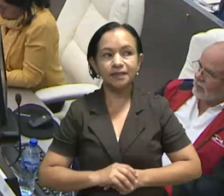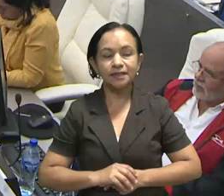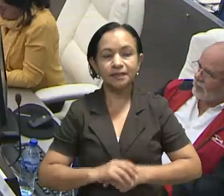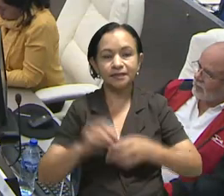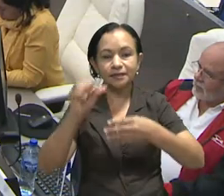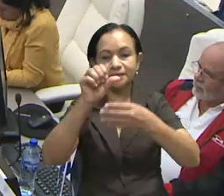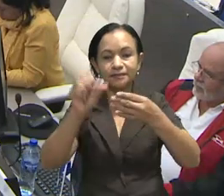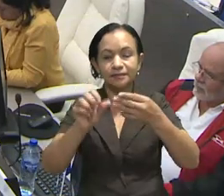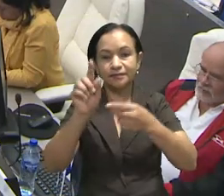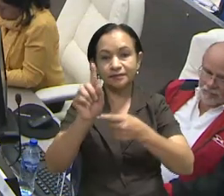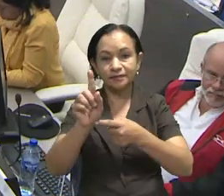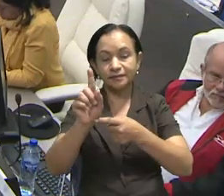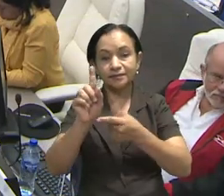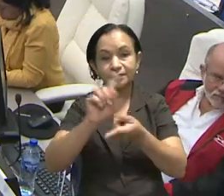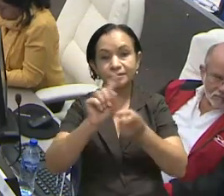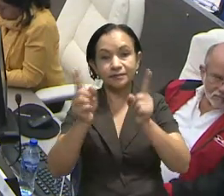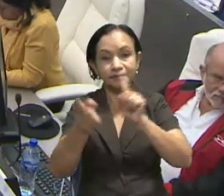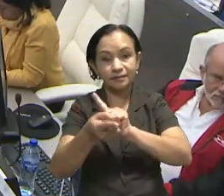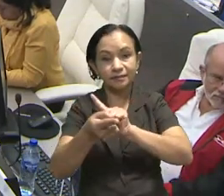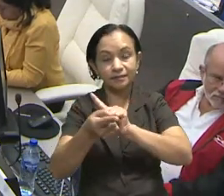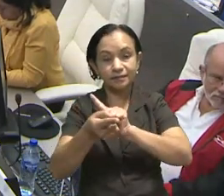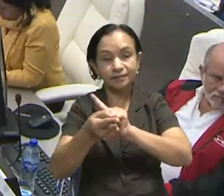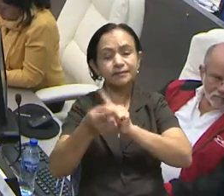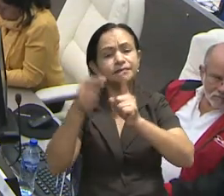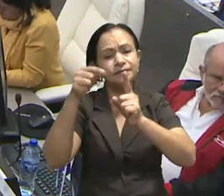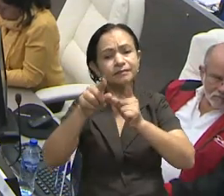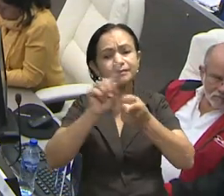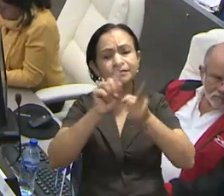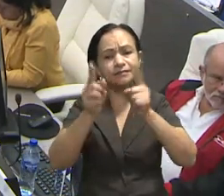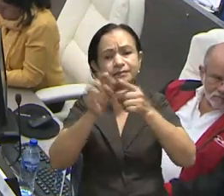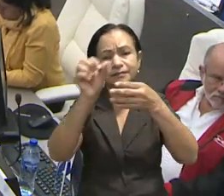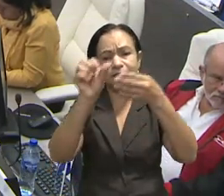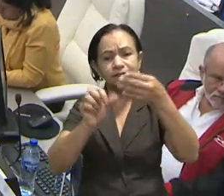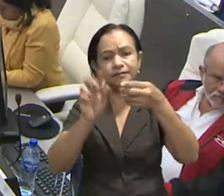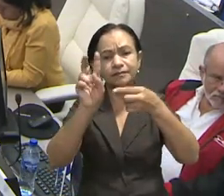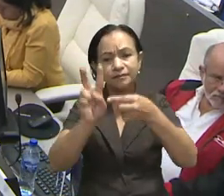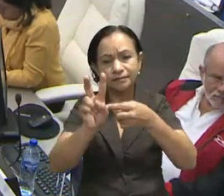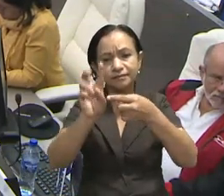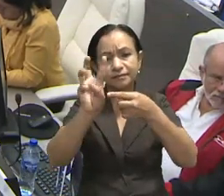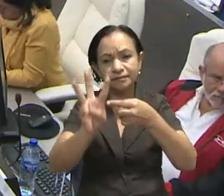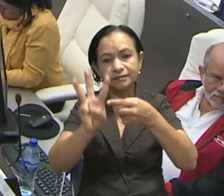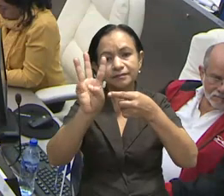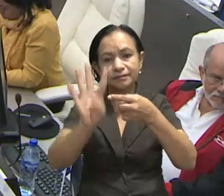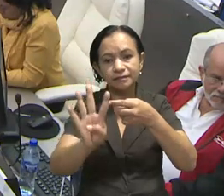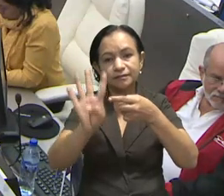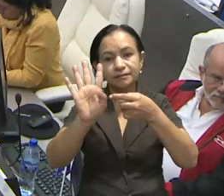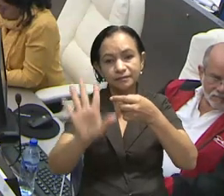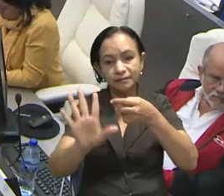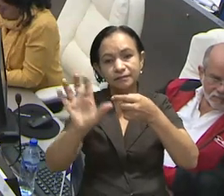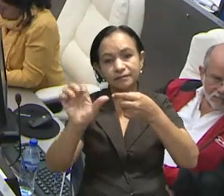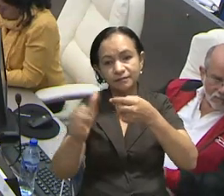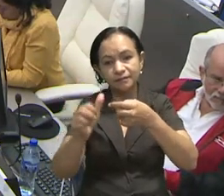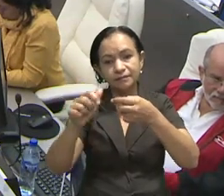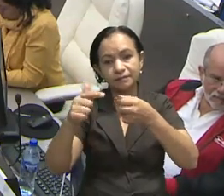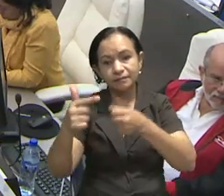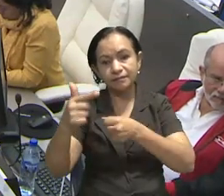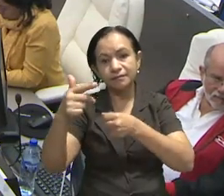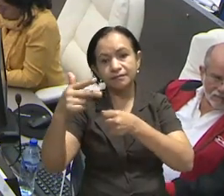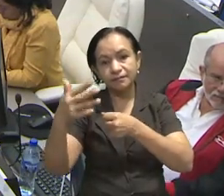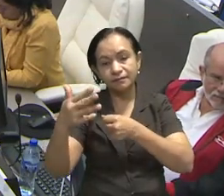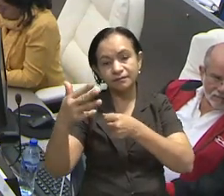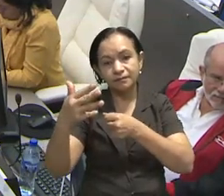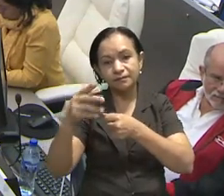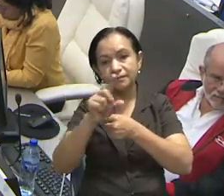Artículo primero, reforma. Se reforman los artículos 2, 3, 4, 5, 6, 7,